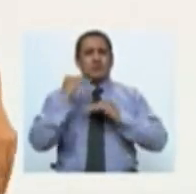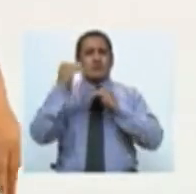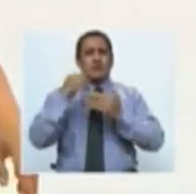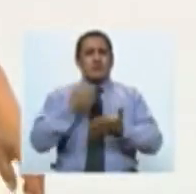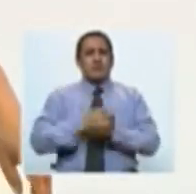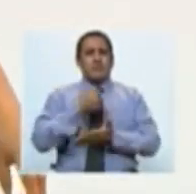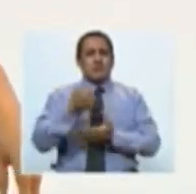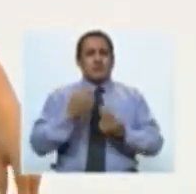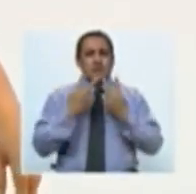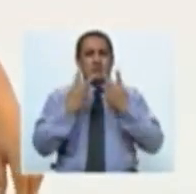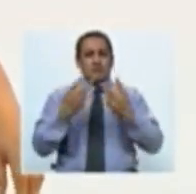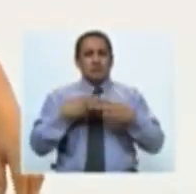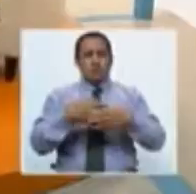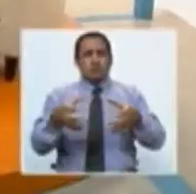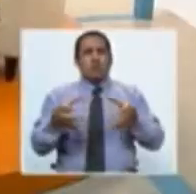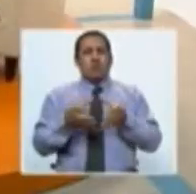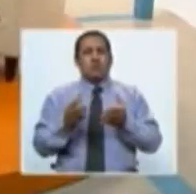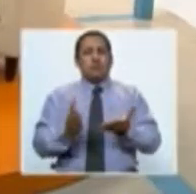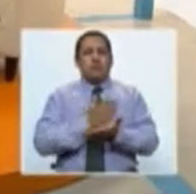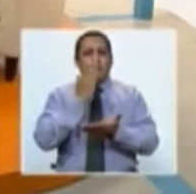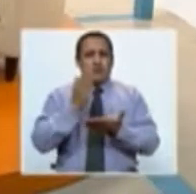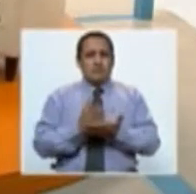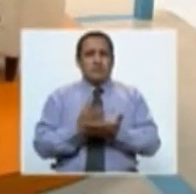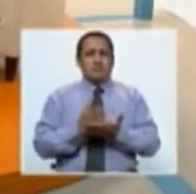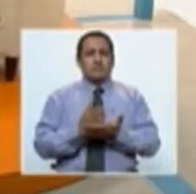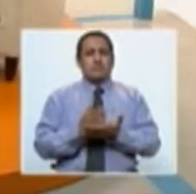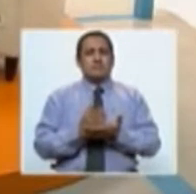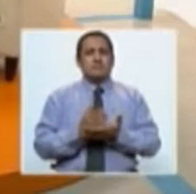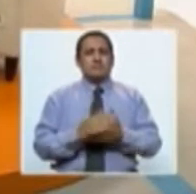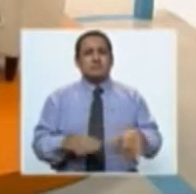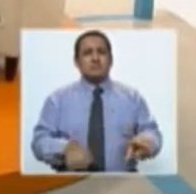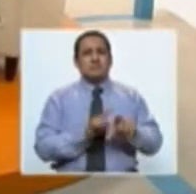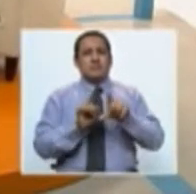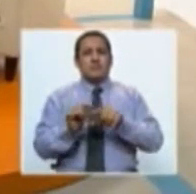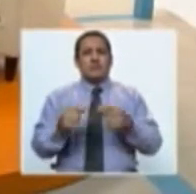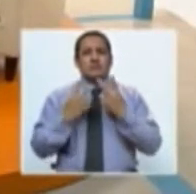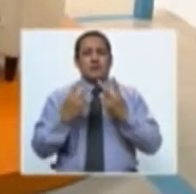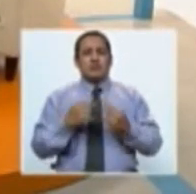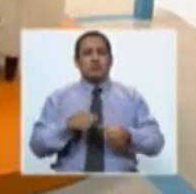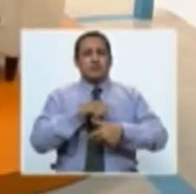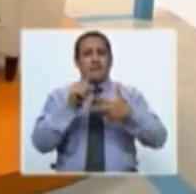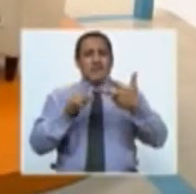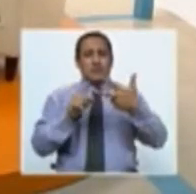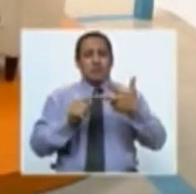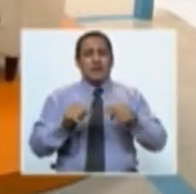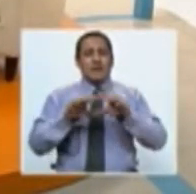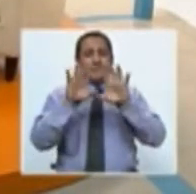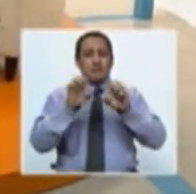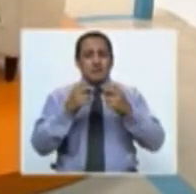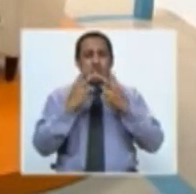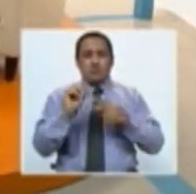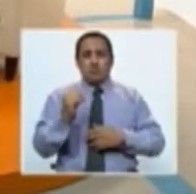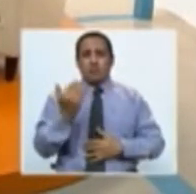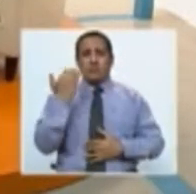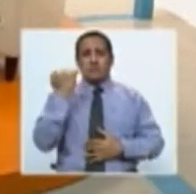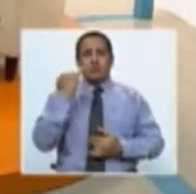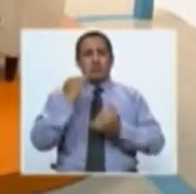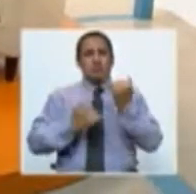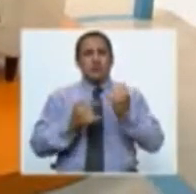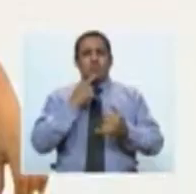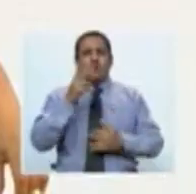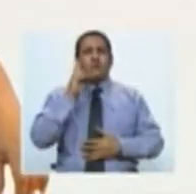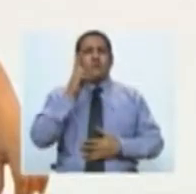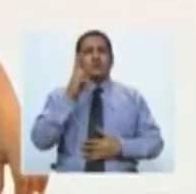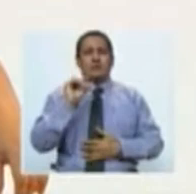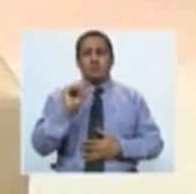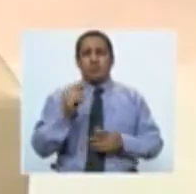niveles salariales, ¿no? Se está generando un cuello de botella. Se está generando un cuello de botella, ¿no? Y el tercer tipo de evaluación es el que se ha sometido últimamente a los